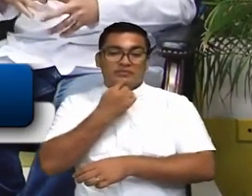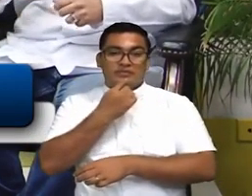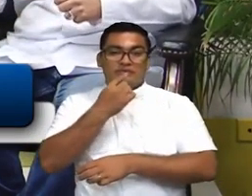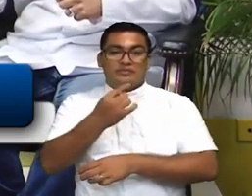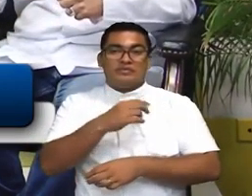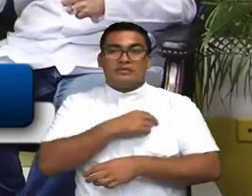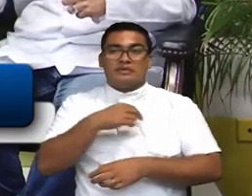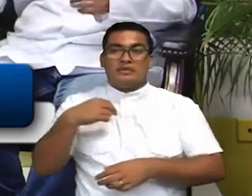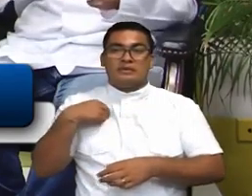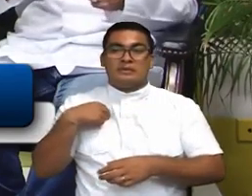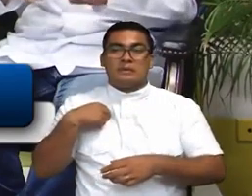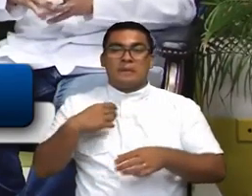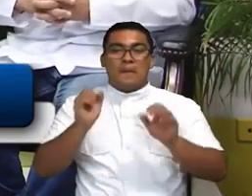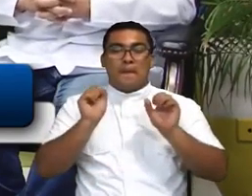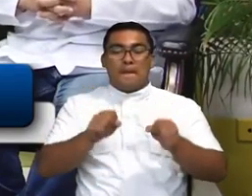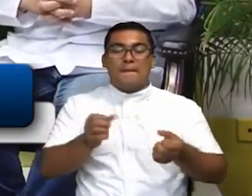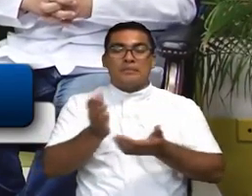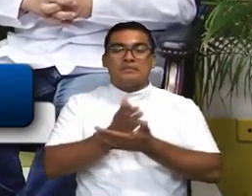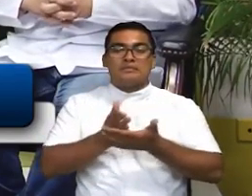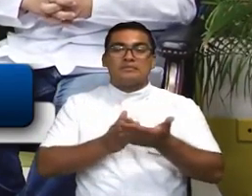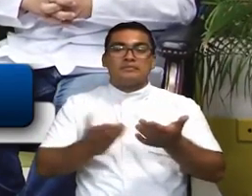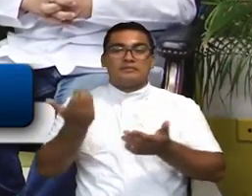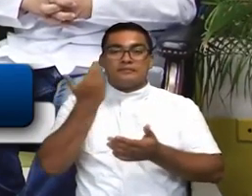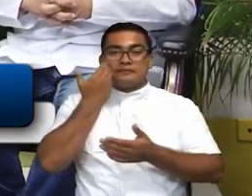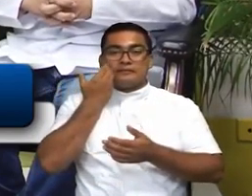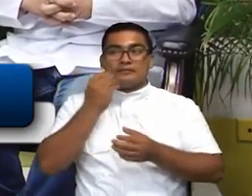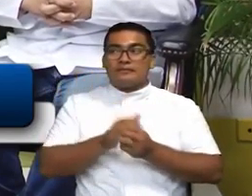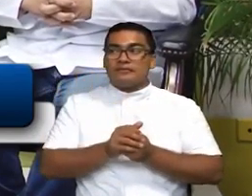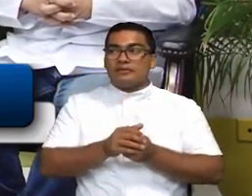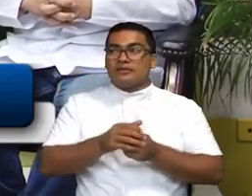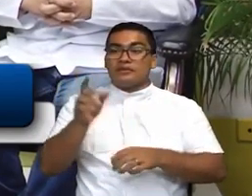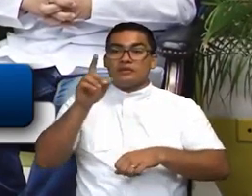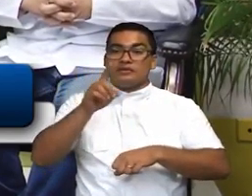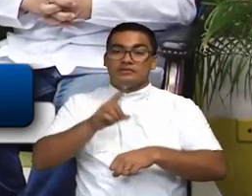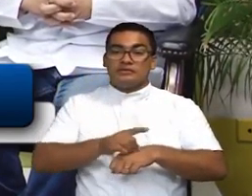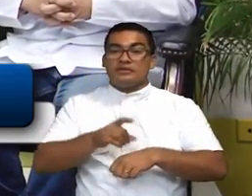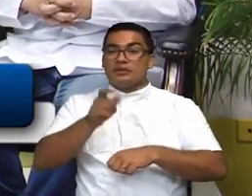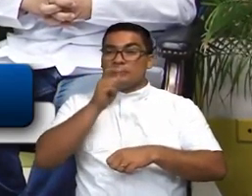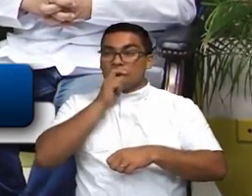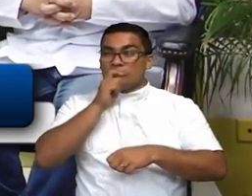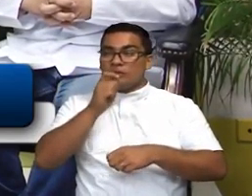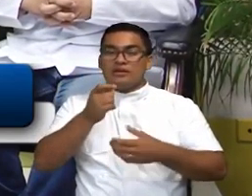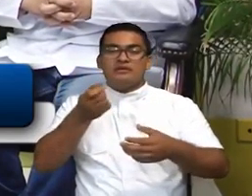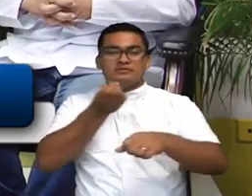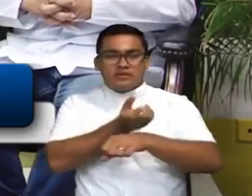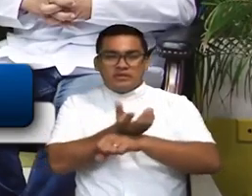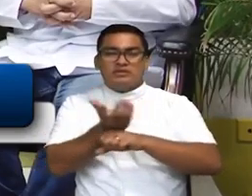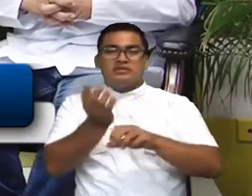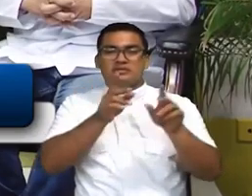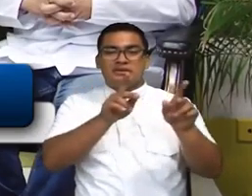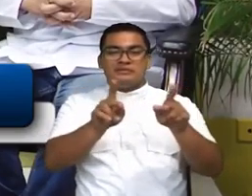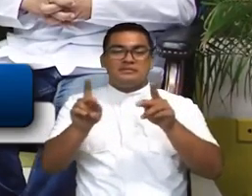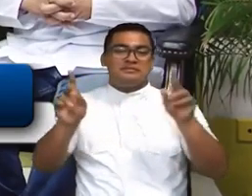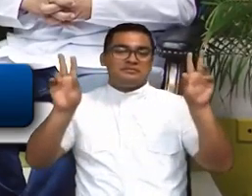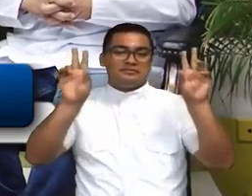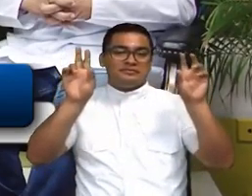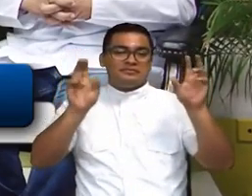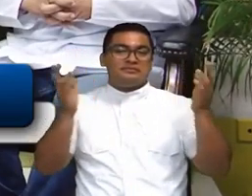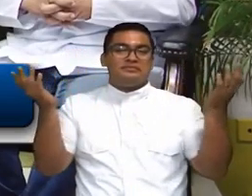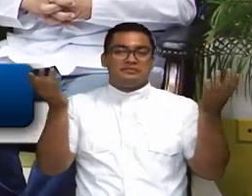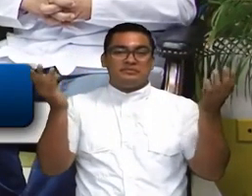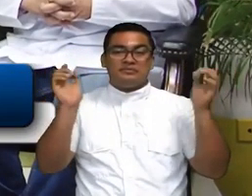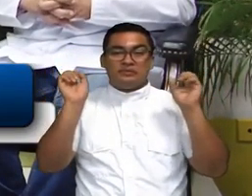los serotipos que más afectan a este país. Doctor, me gustaría que nos ayudara a hacer conciencia a las personas en cuanto a